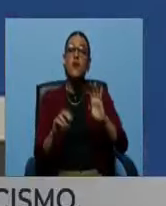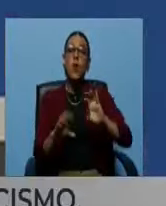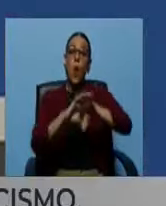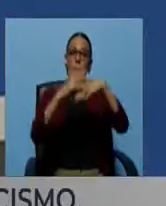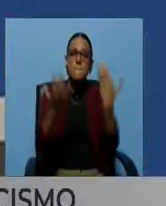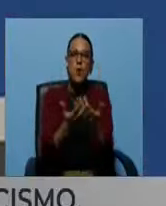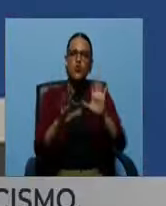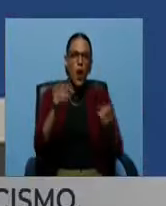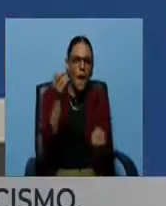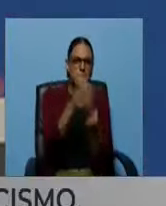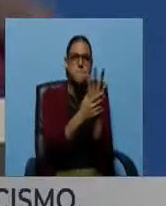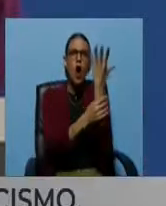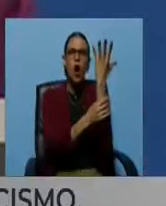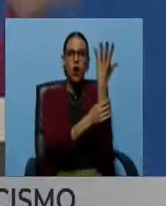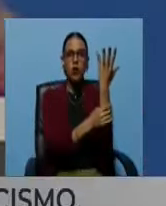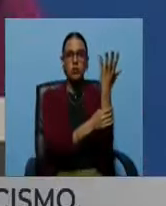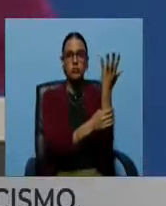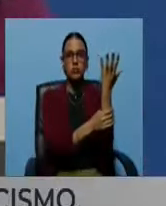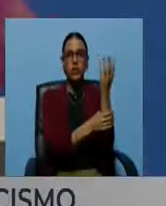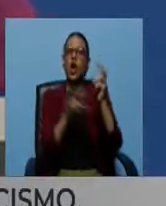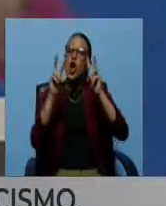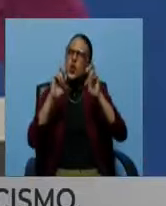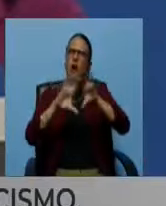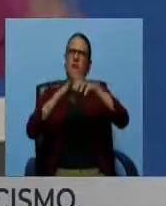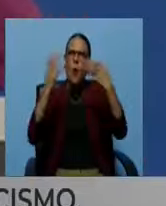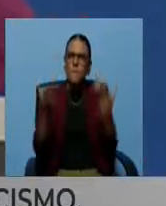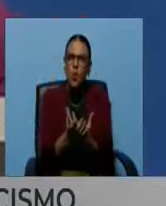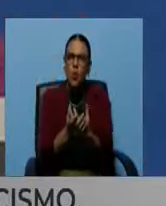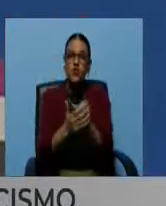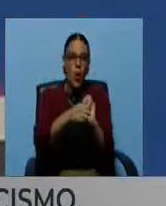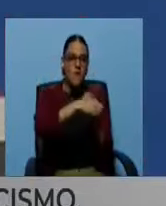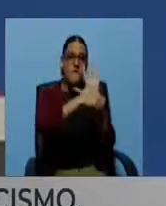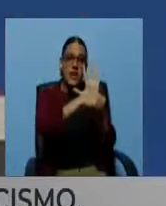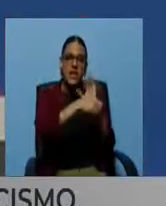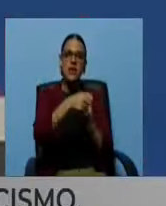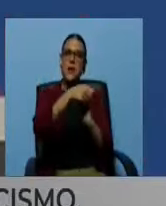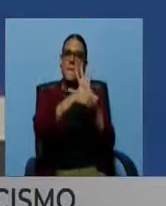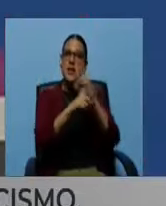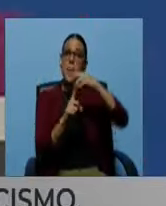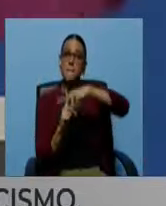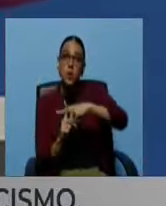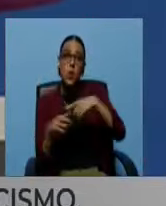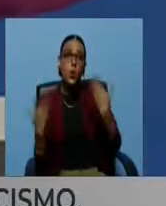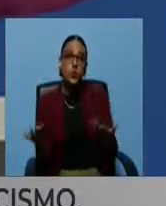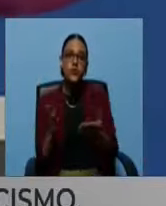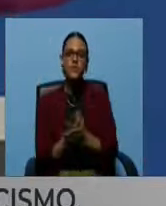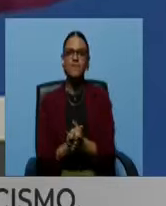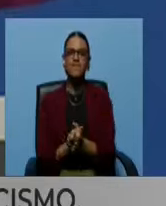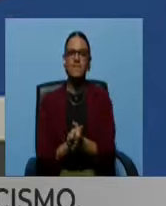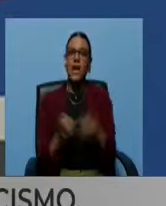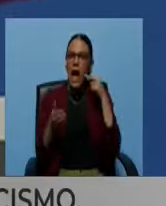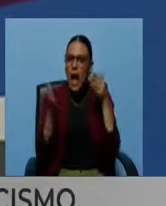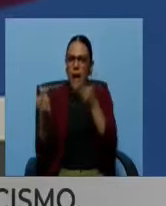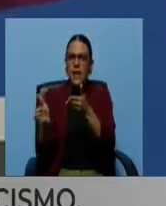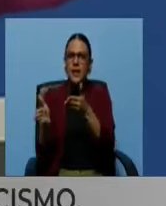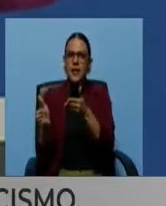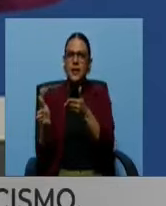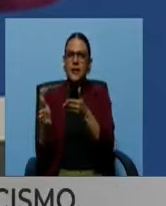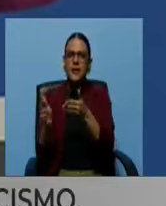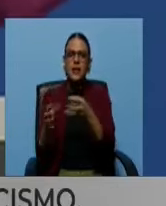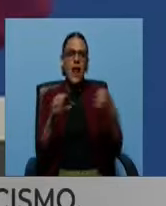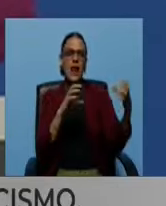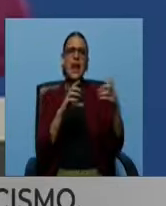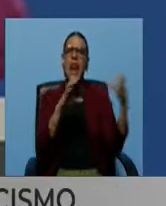emerge. Hay un nuevo mundo, los BRICS Plus. Y allí la